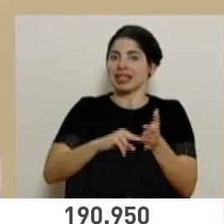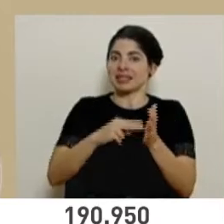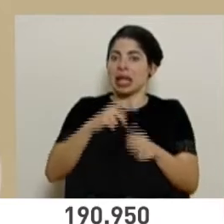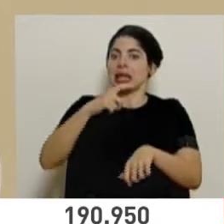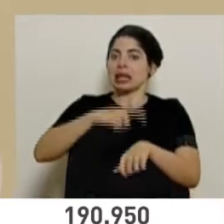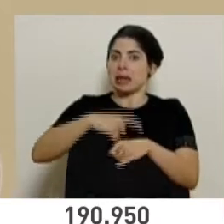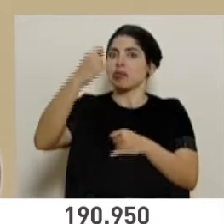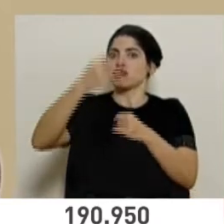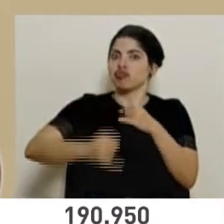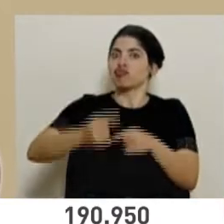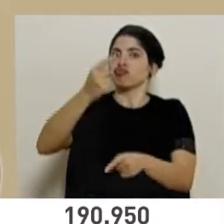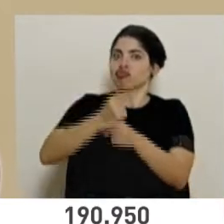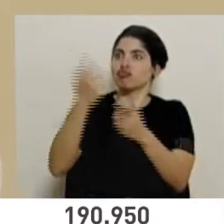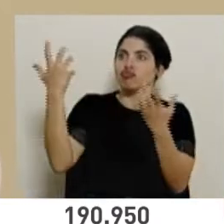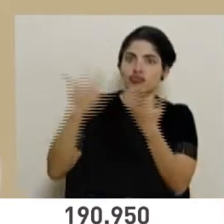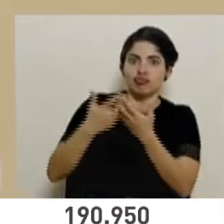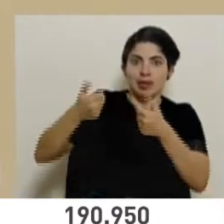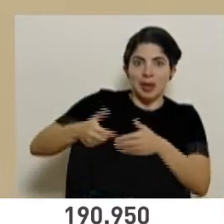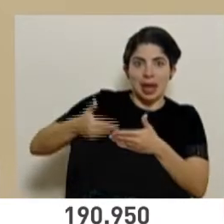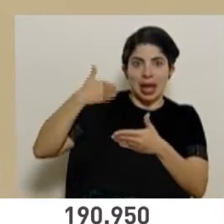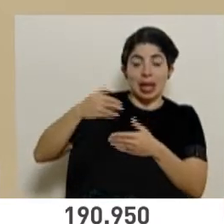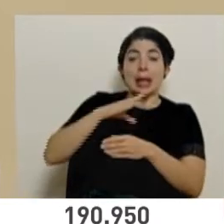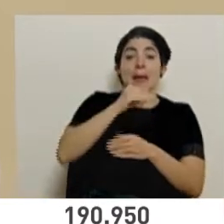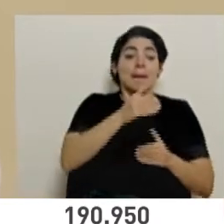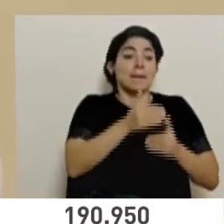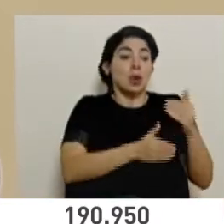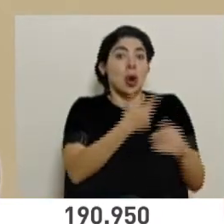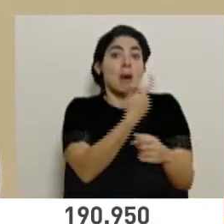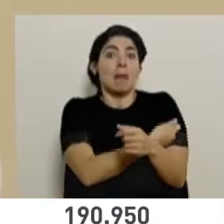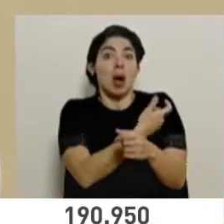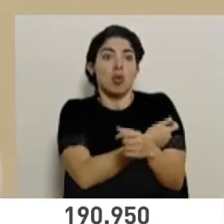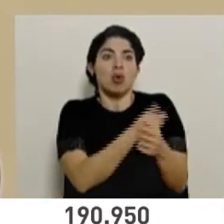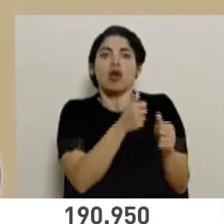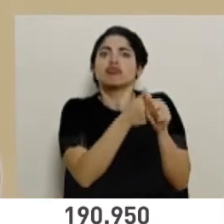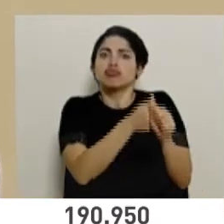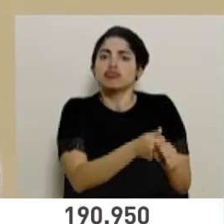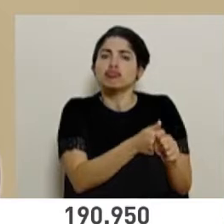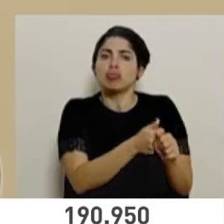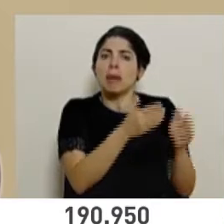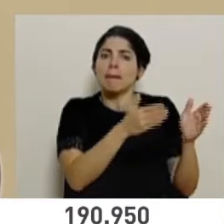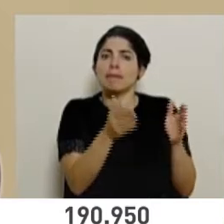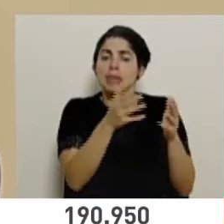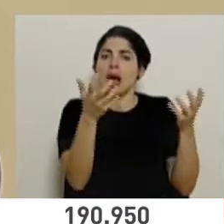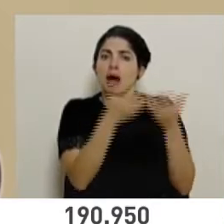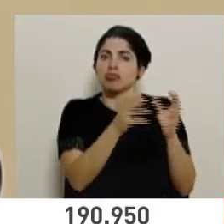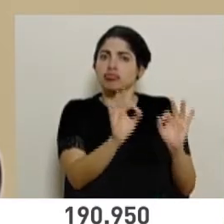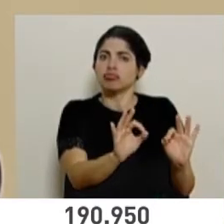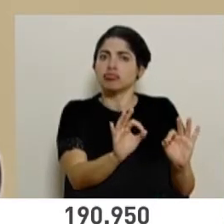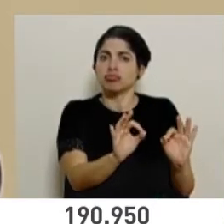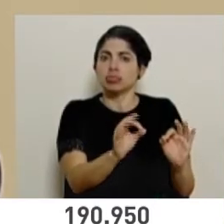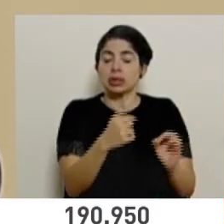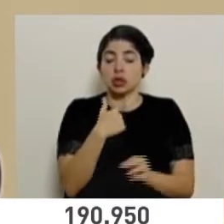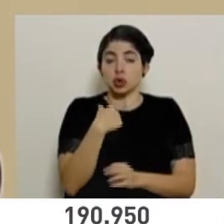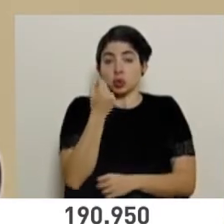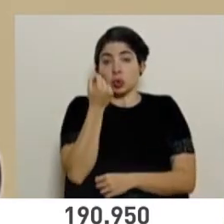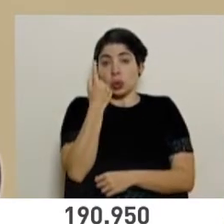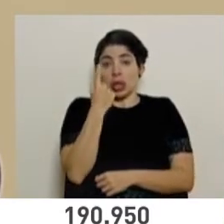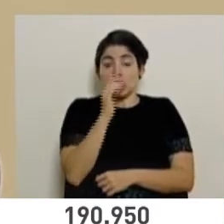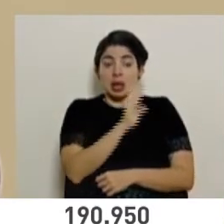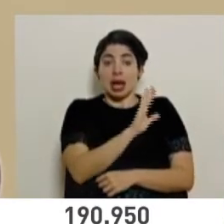con la entrega, y el proceso de vacunación avanza de acuerdo con la planificación. Yo tengo entendido que la